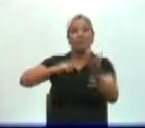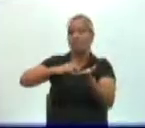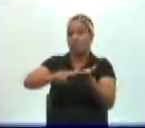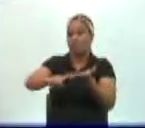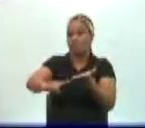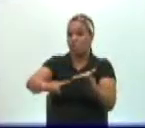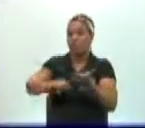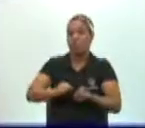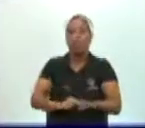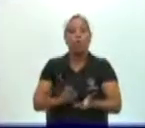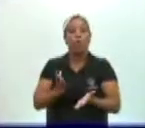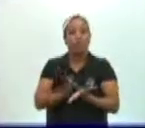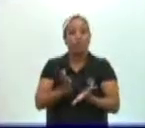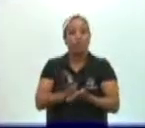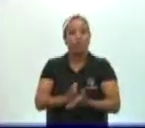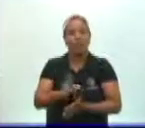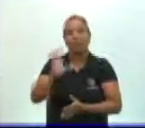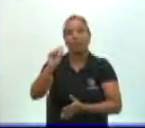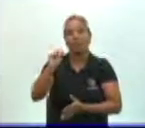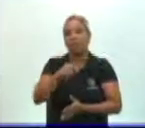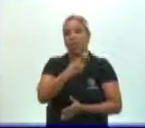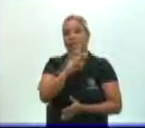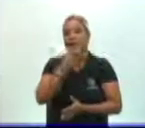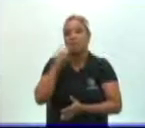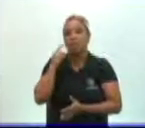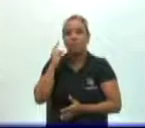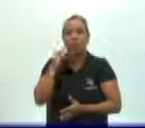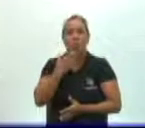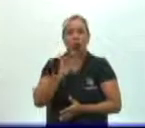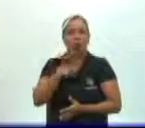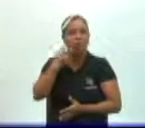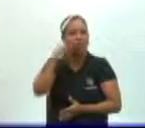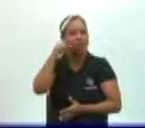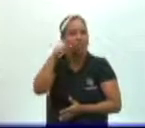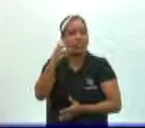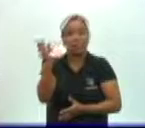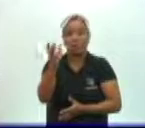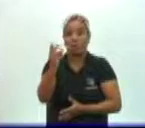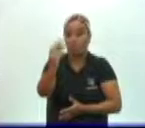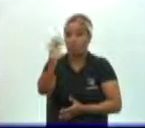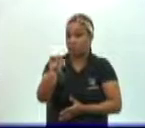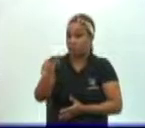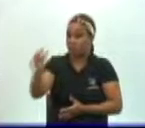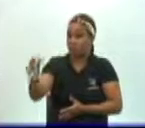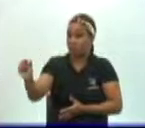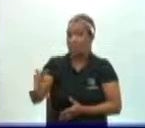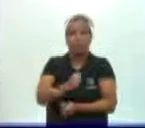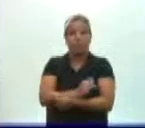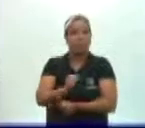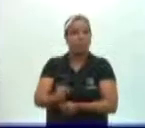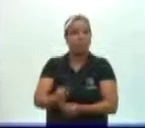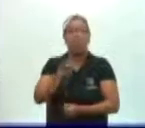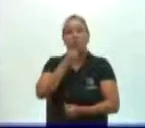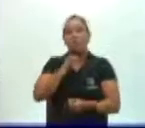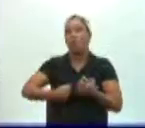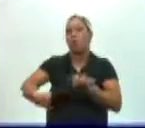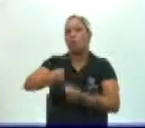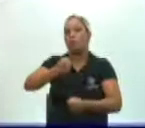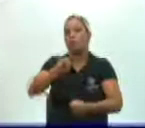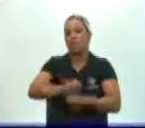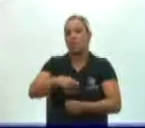hay una clase dedicada a la visión martiana de los tres héroes y su profesor podrá utilizar esa clase para que ustedes socialicen